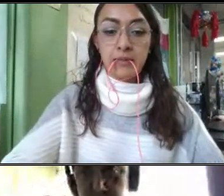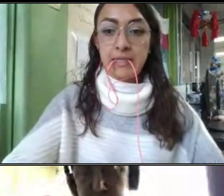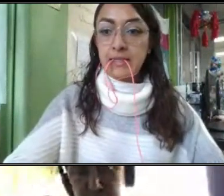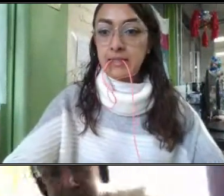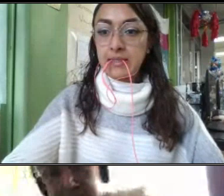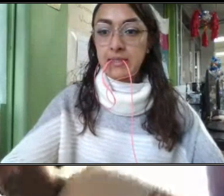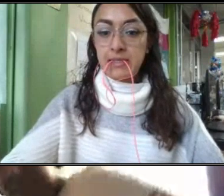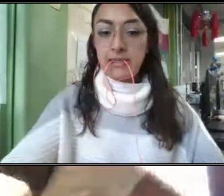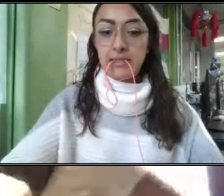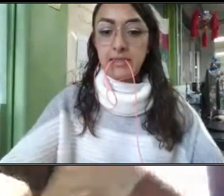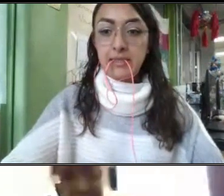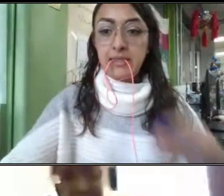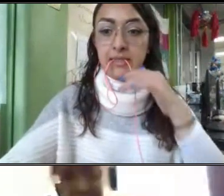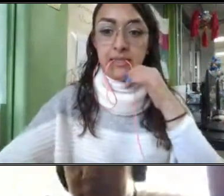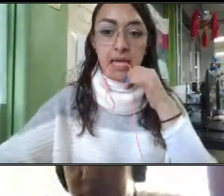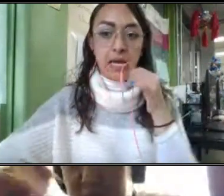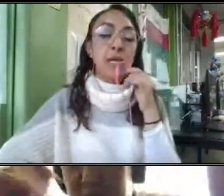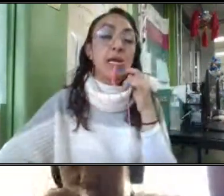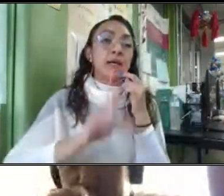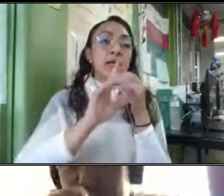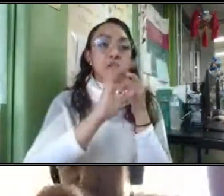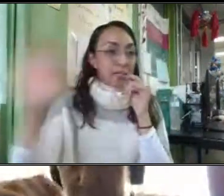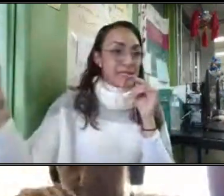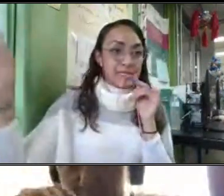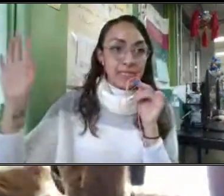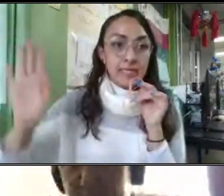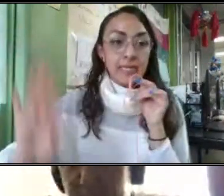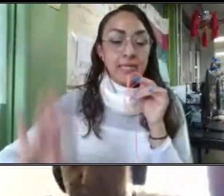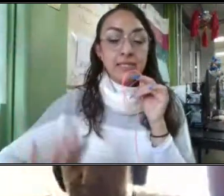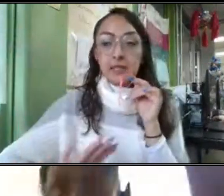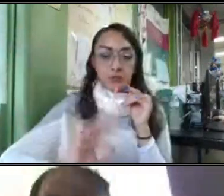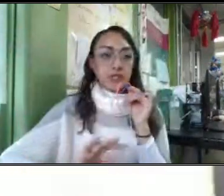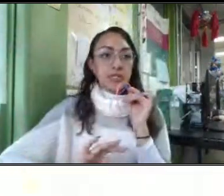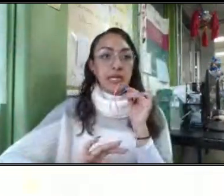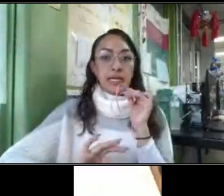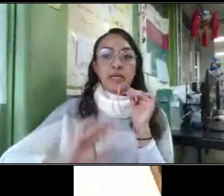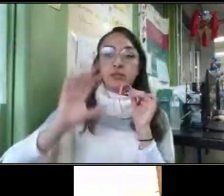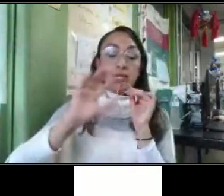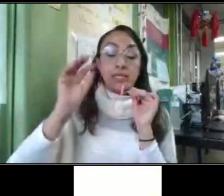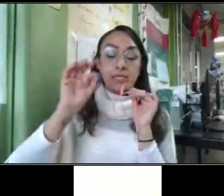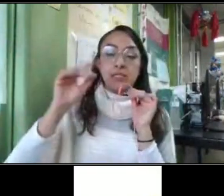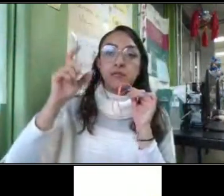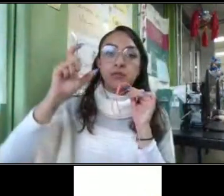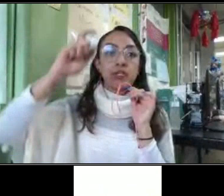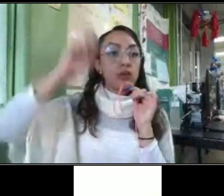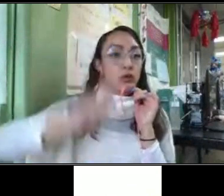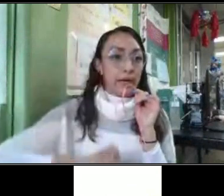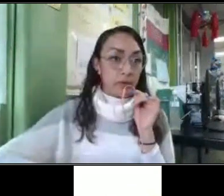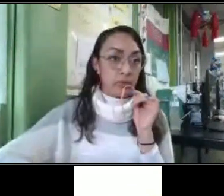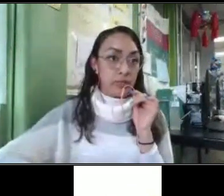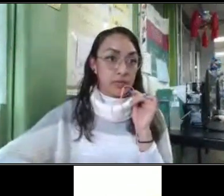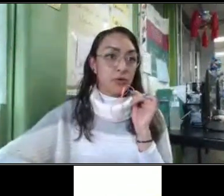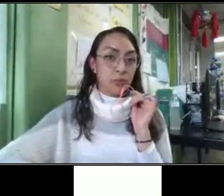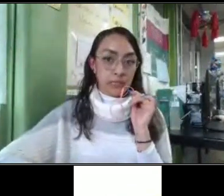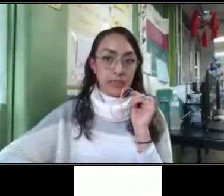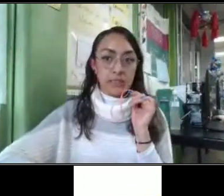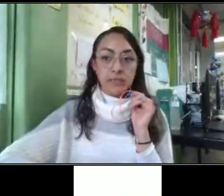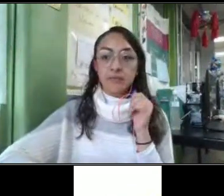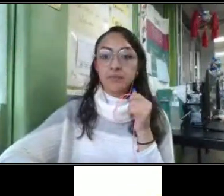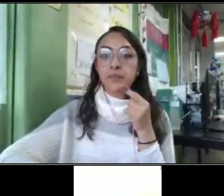de una seña. Todas esas señas funcionan, todas las señas funcionan con cada uno de